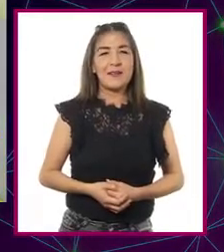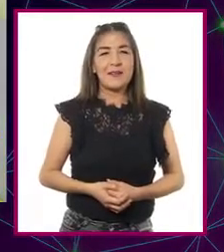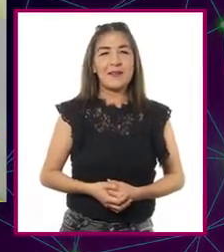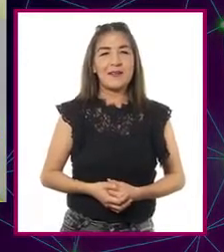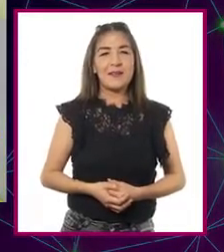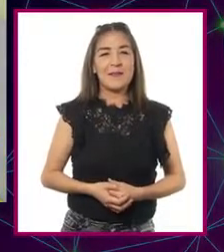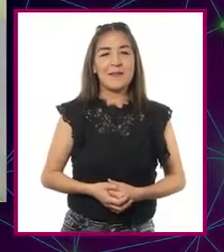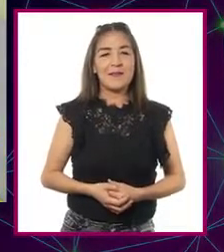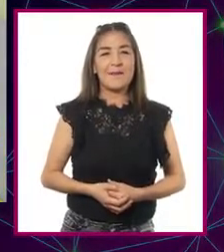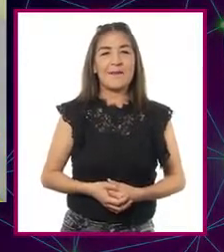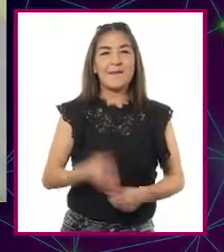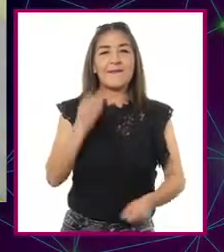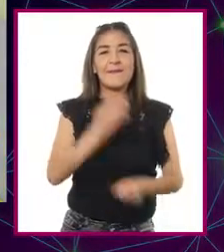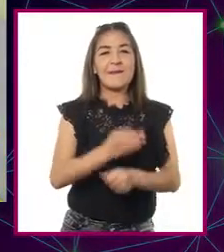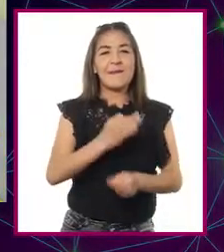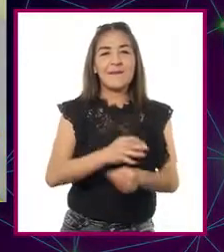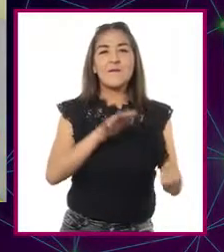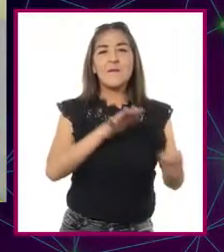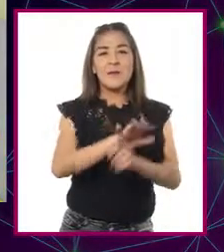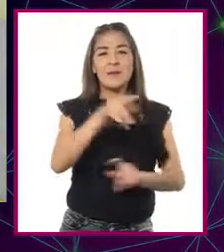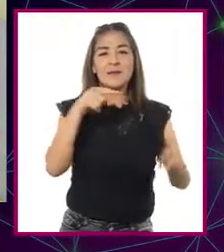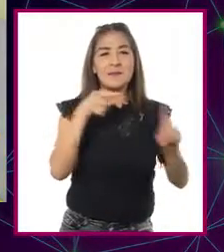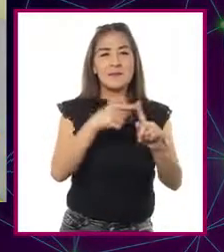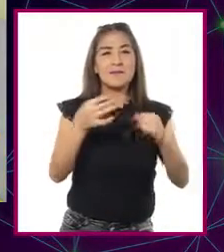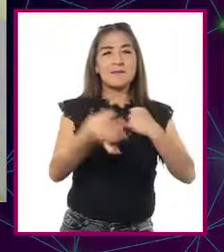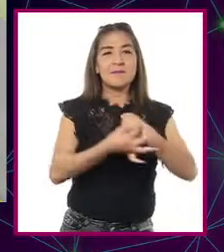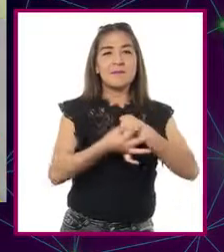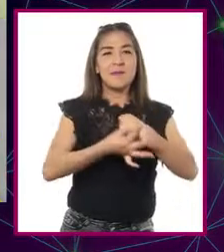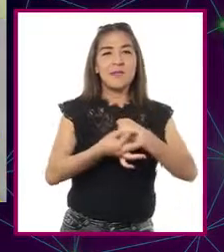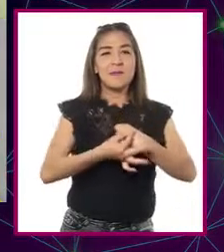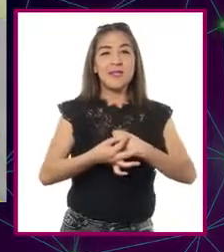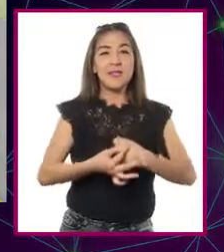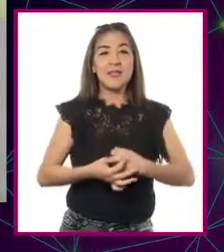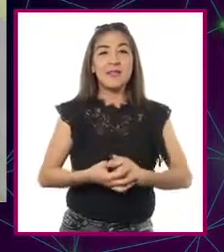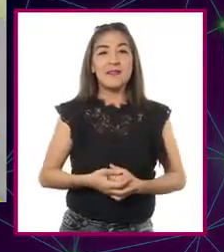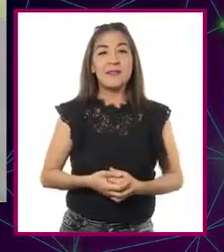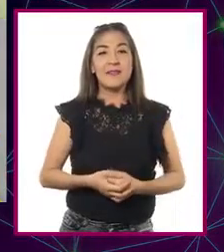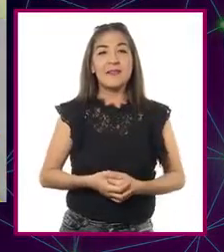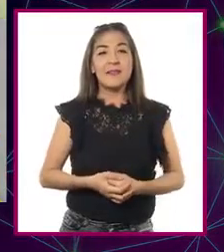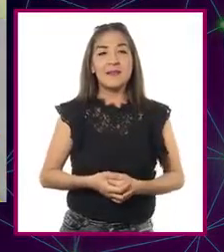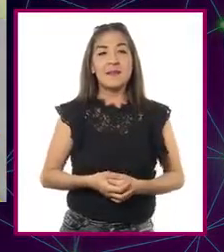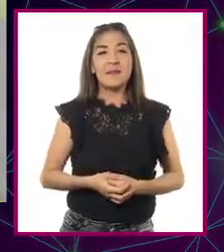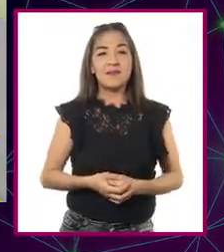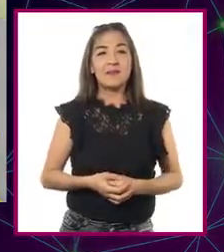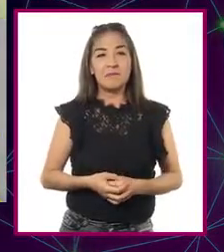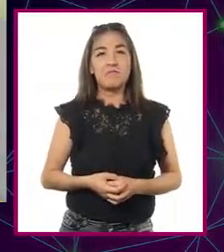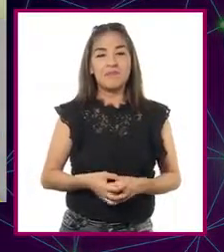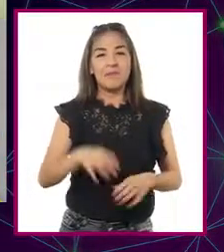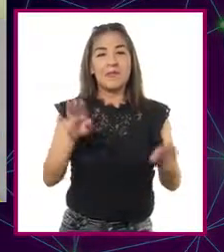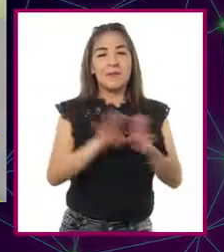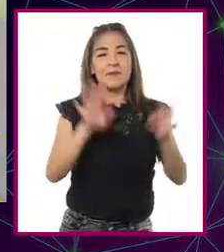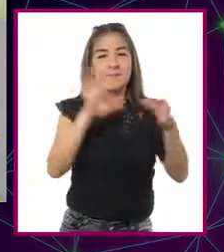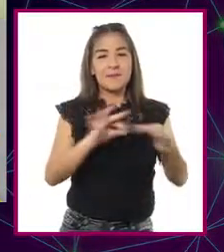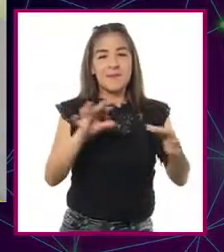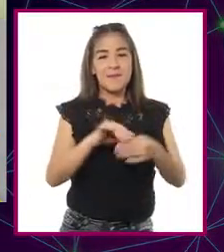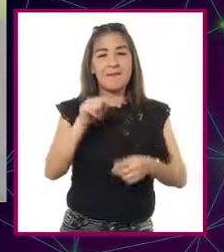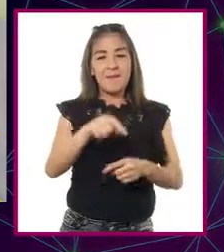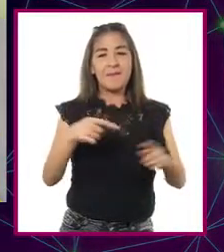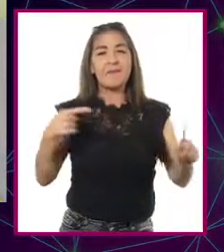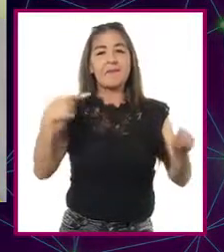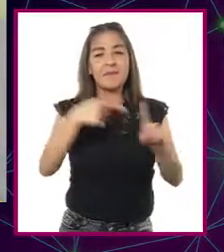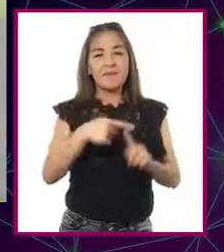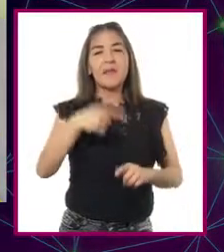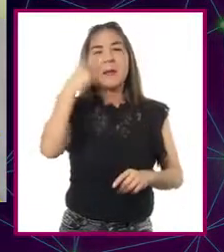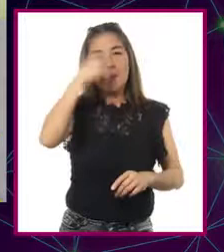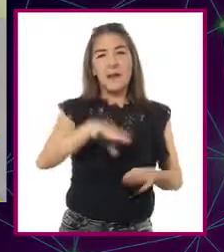Vamos a empezar. Podemos elegir cualquiera de los metales o no metales. Y tenemos también nuestro material de laboratorio. Vamos a recordar